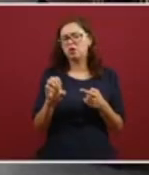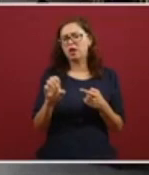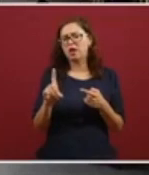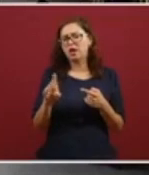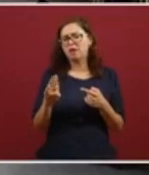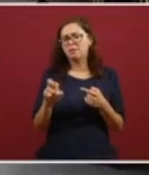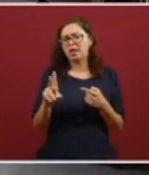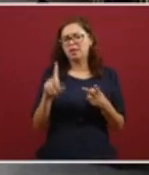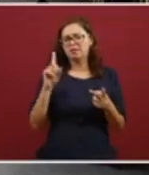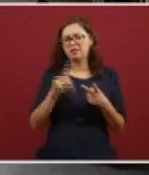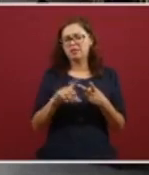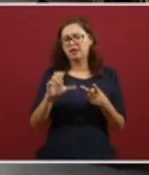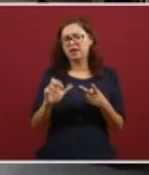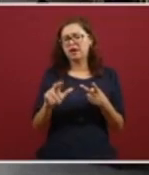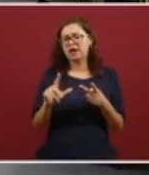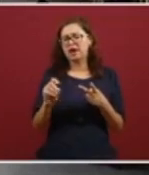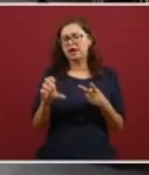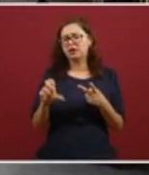Hacienda.